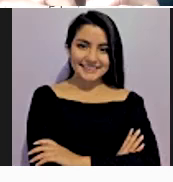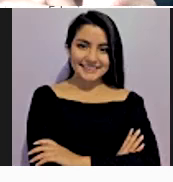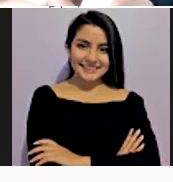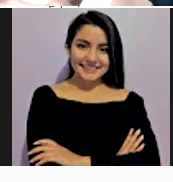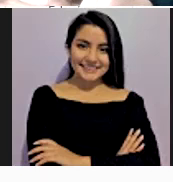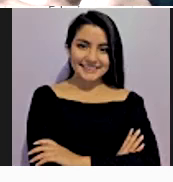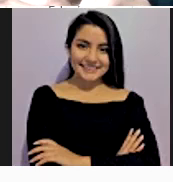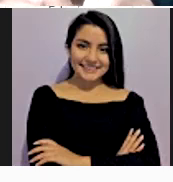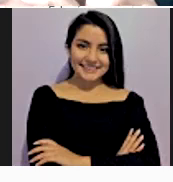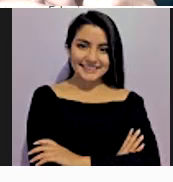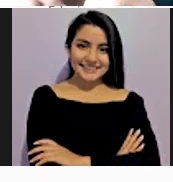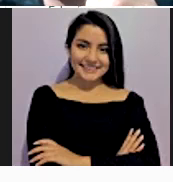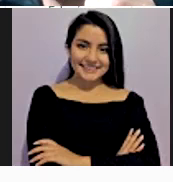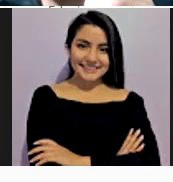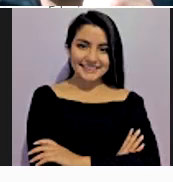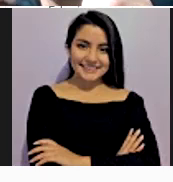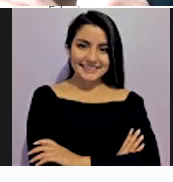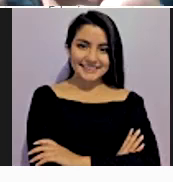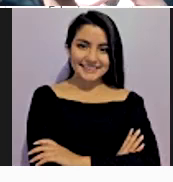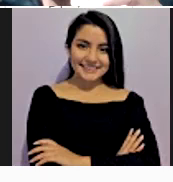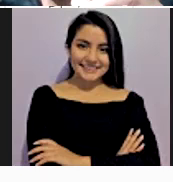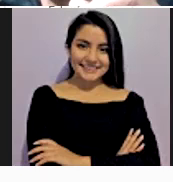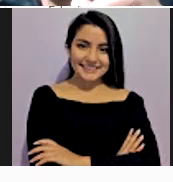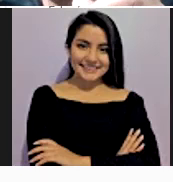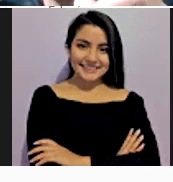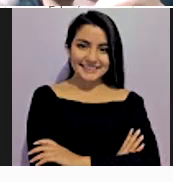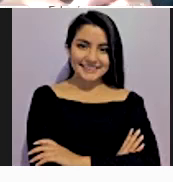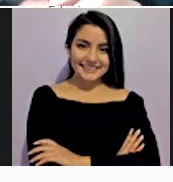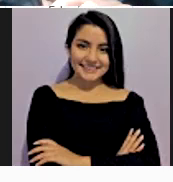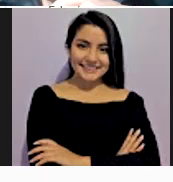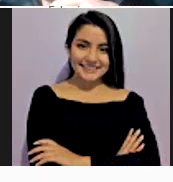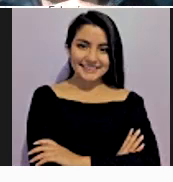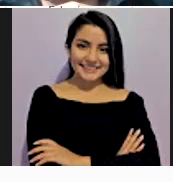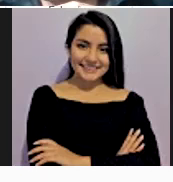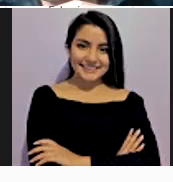phi del sedimento con el ángulo de